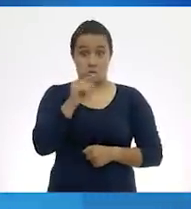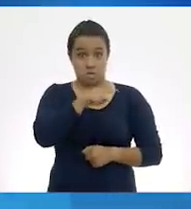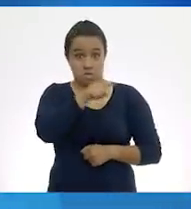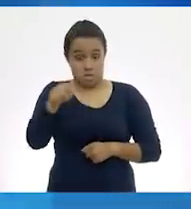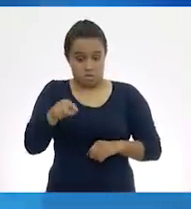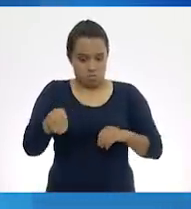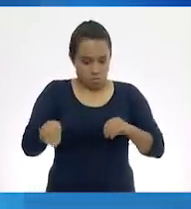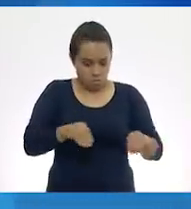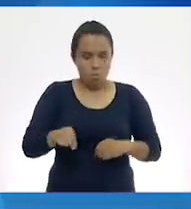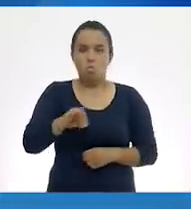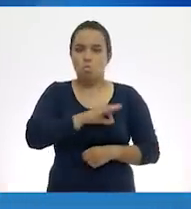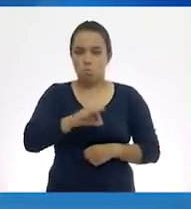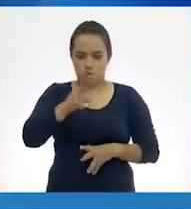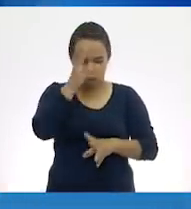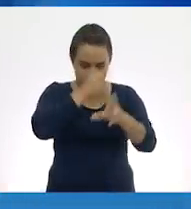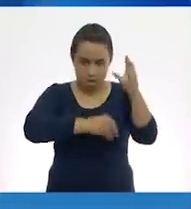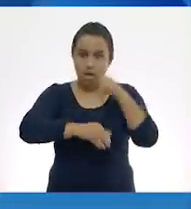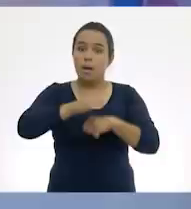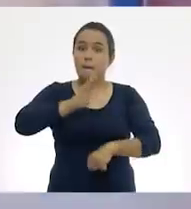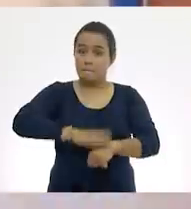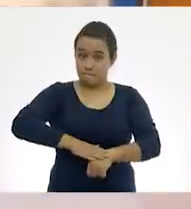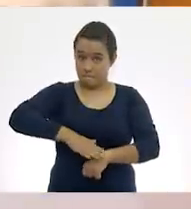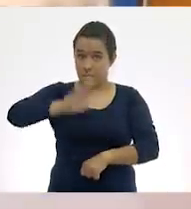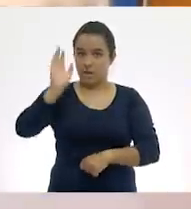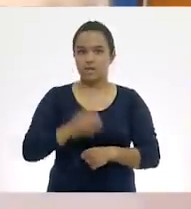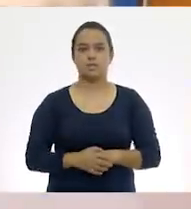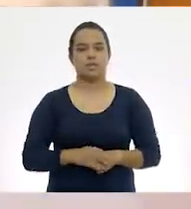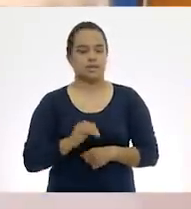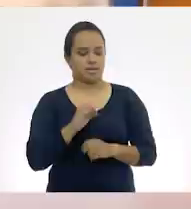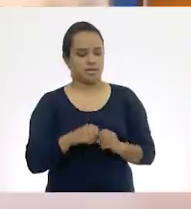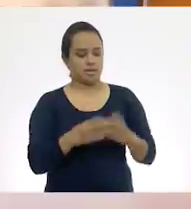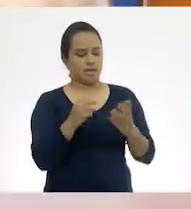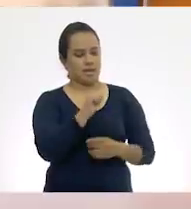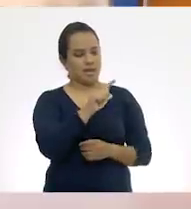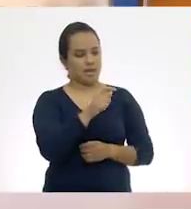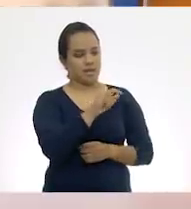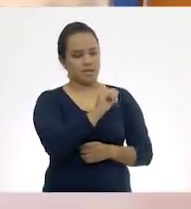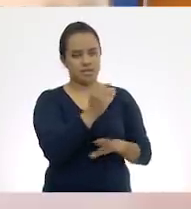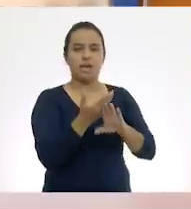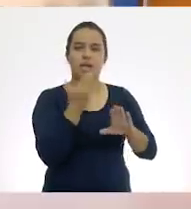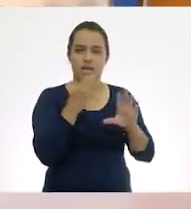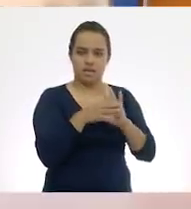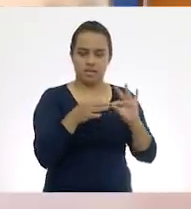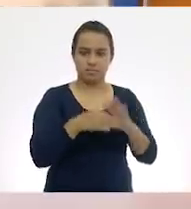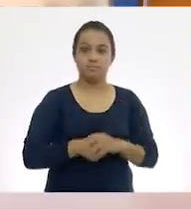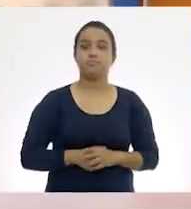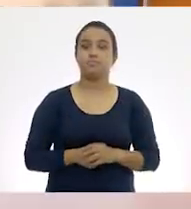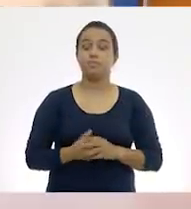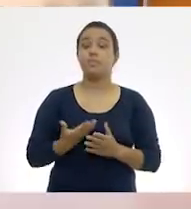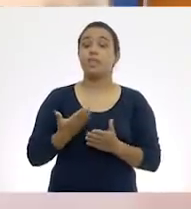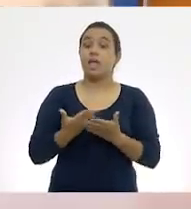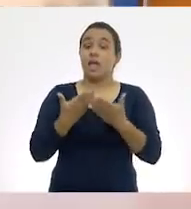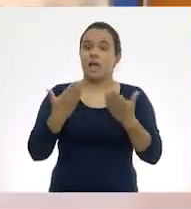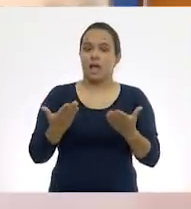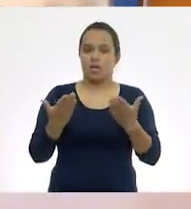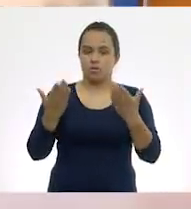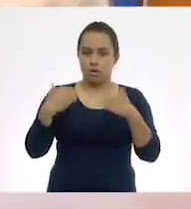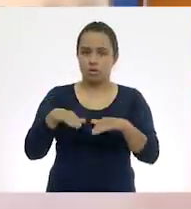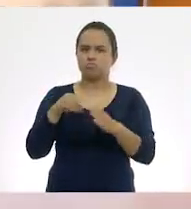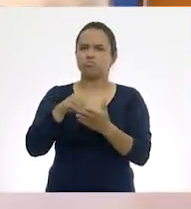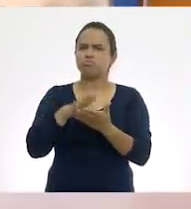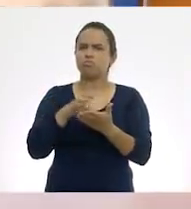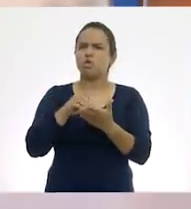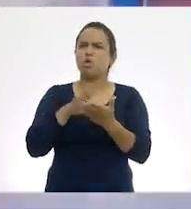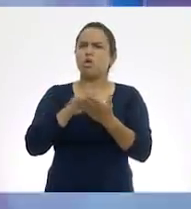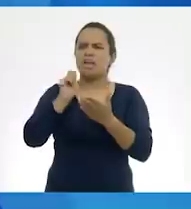movemos, aprenderemos más. Claro, y lo dijo también Alexia, ¿verdad? Muy bien. Vamos a ver los siguientes datos